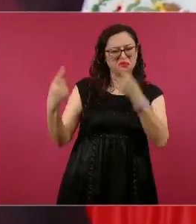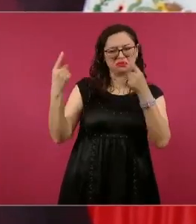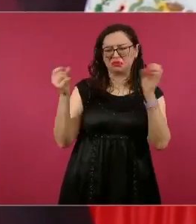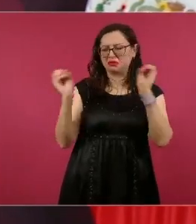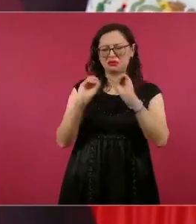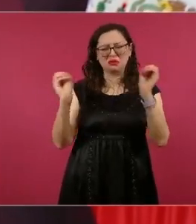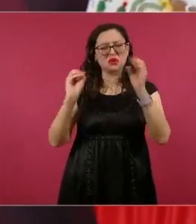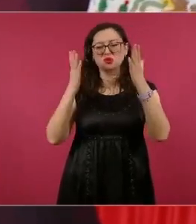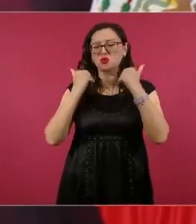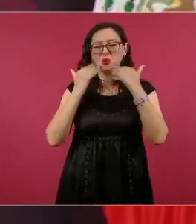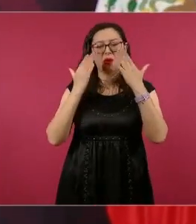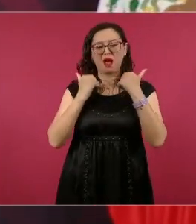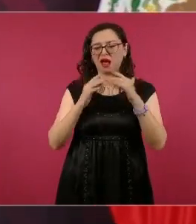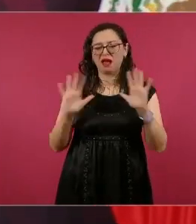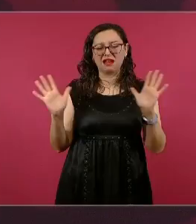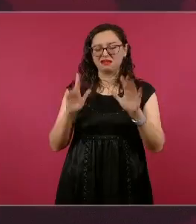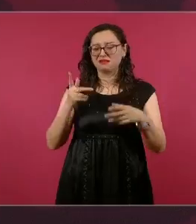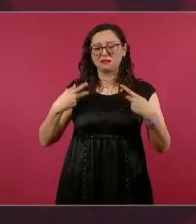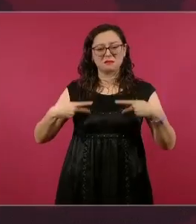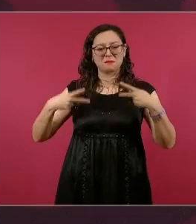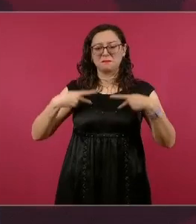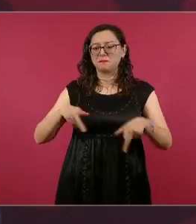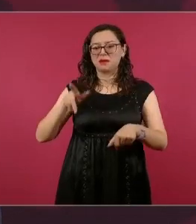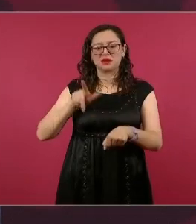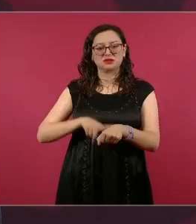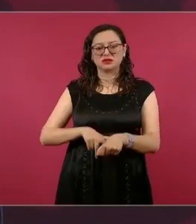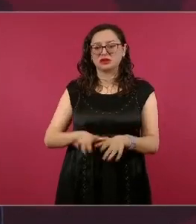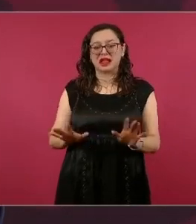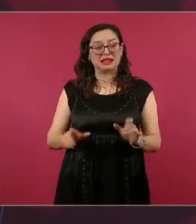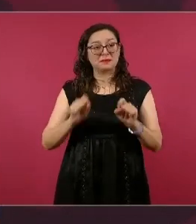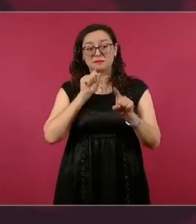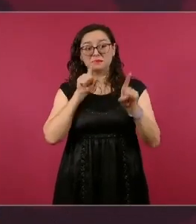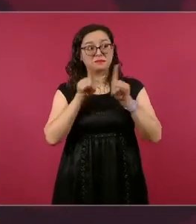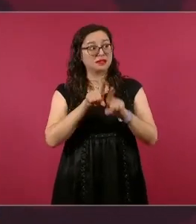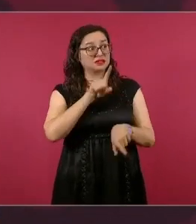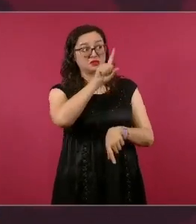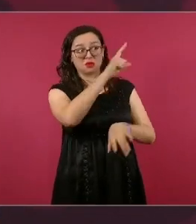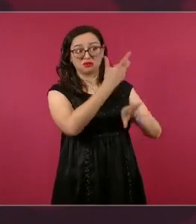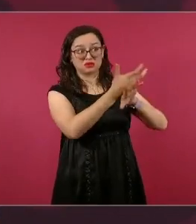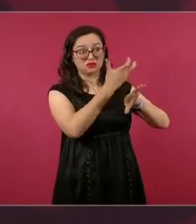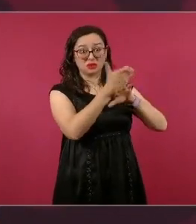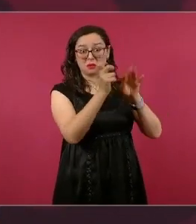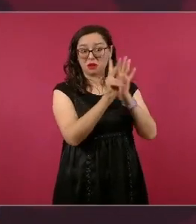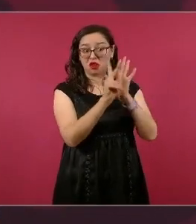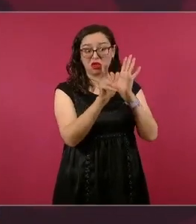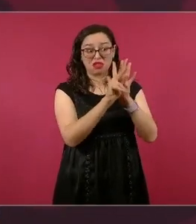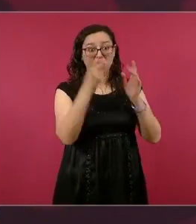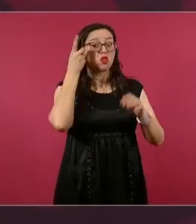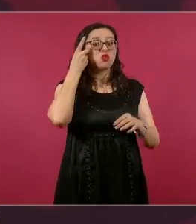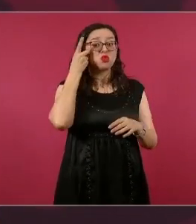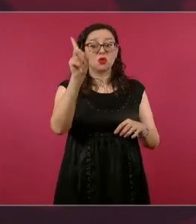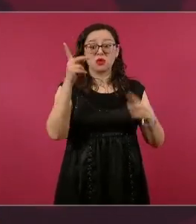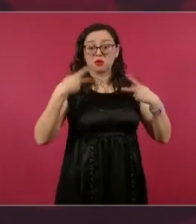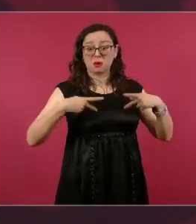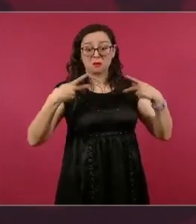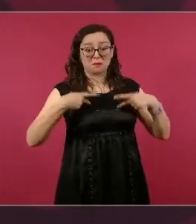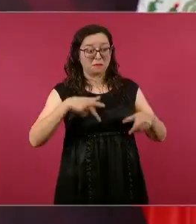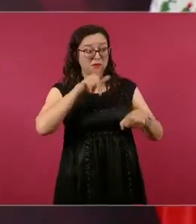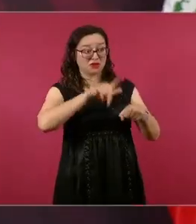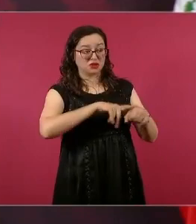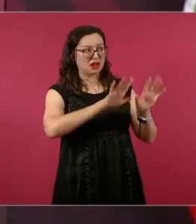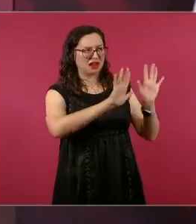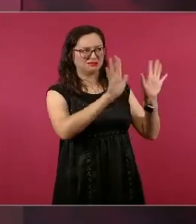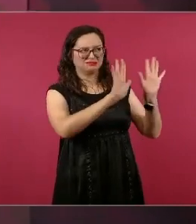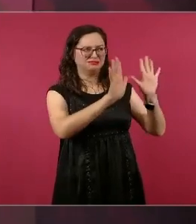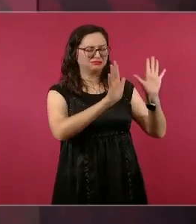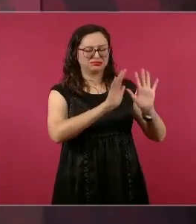dueños o editores del New York Times. Acaba de estar también un periodista del Mercurio,